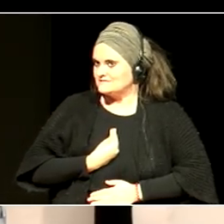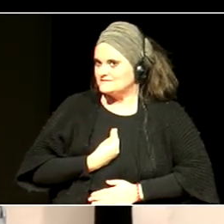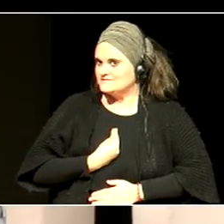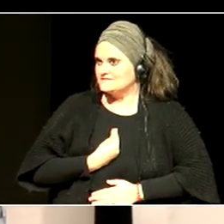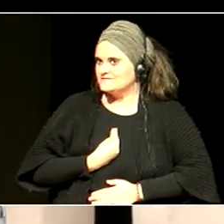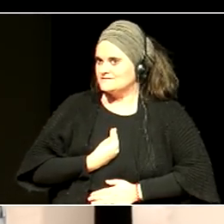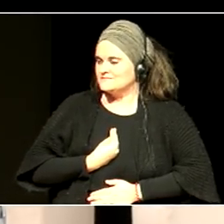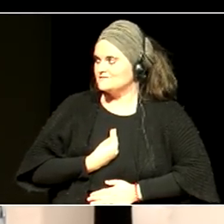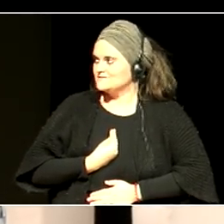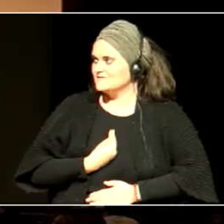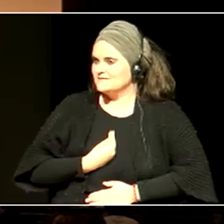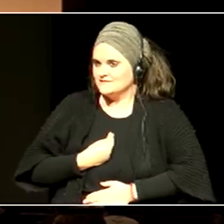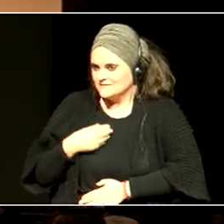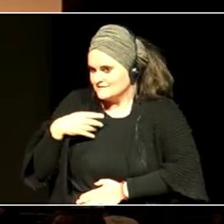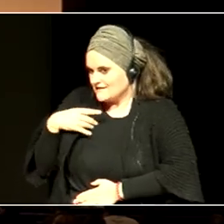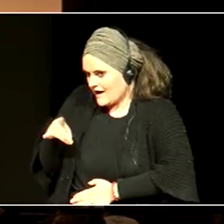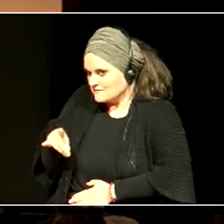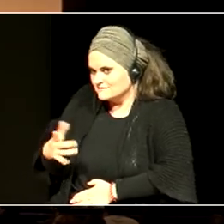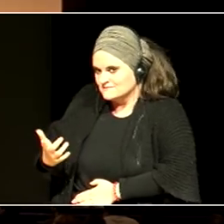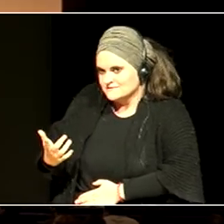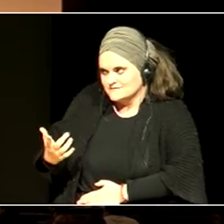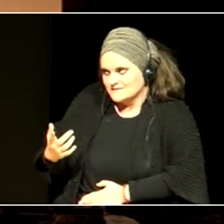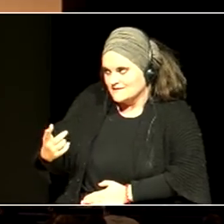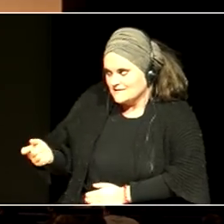racistas qué cabrona No